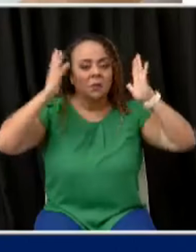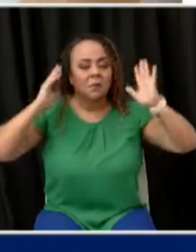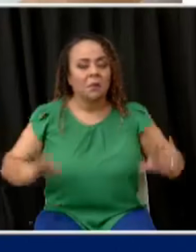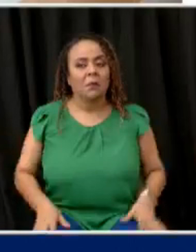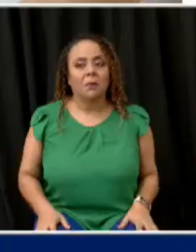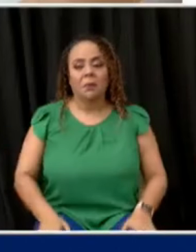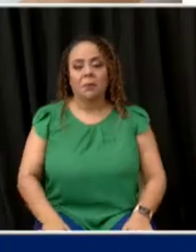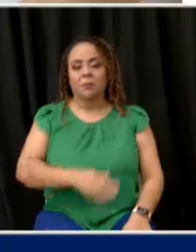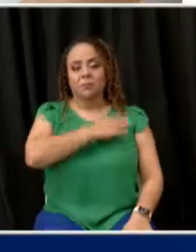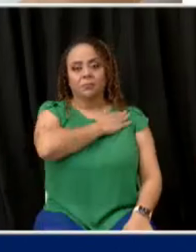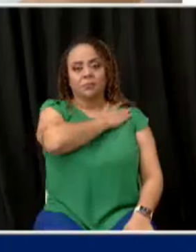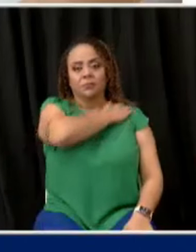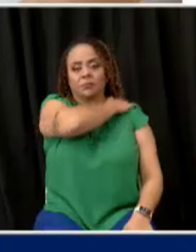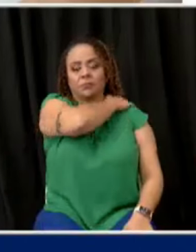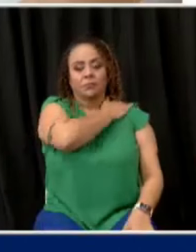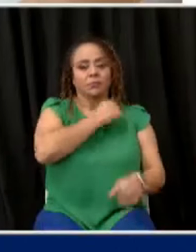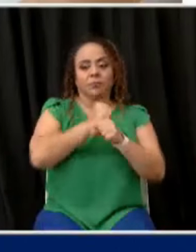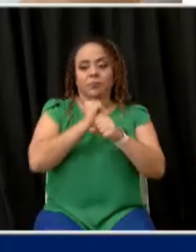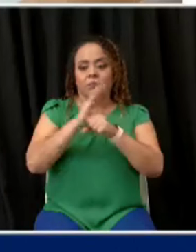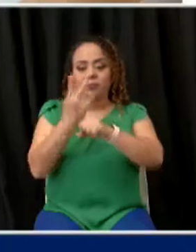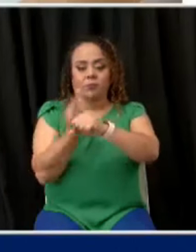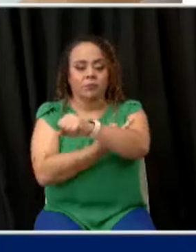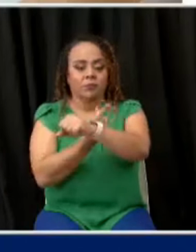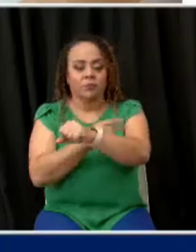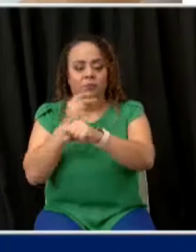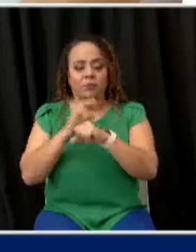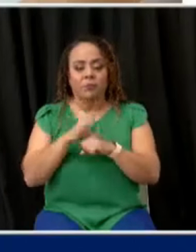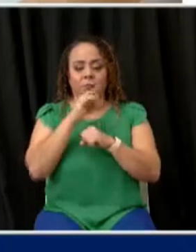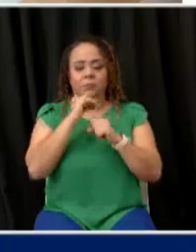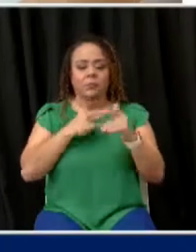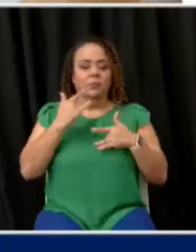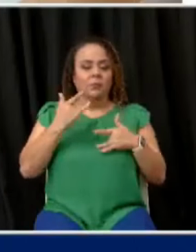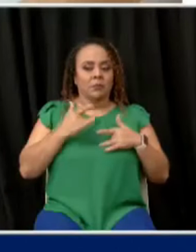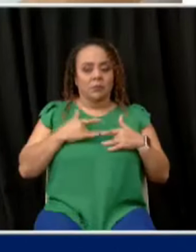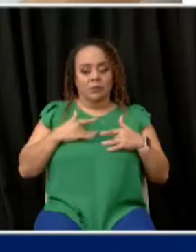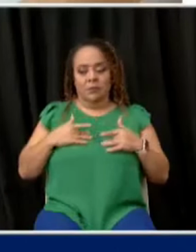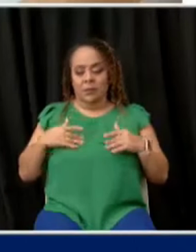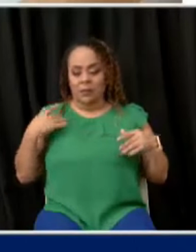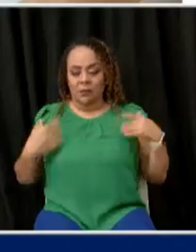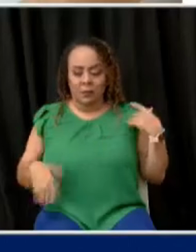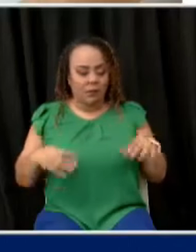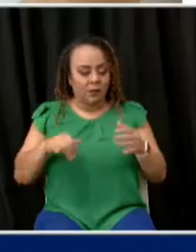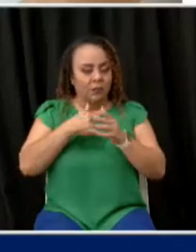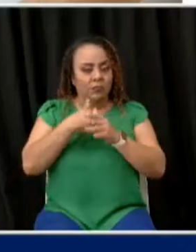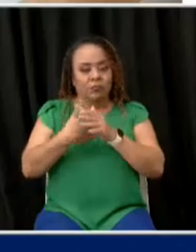o estaba trabajando en su jardín y de repente empieza a sentirse